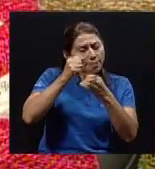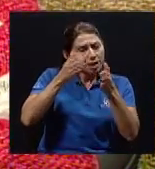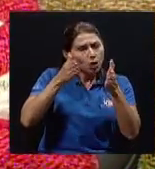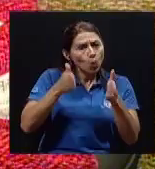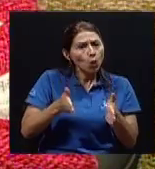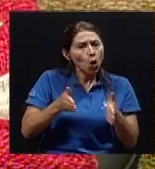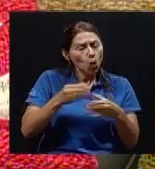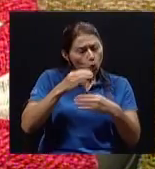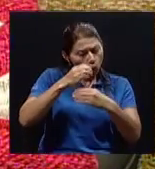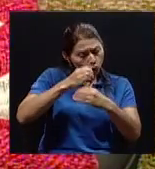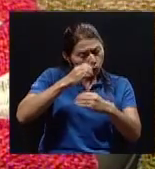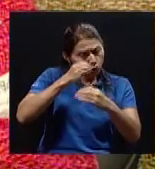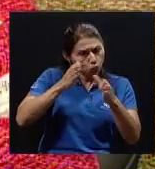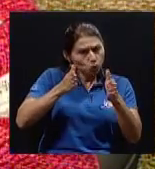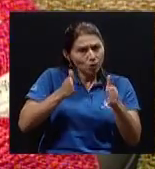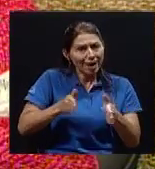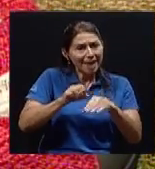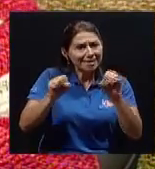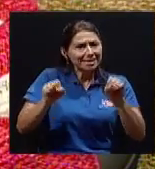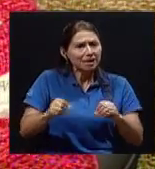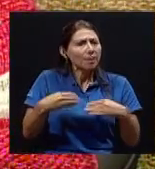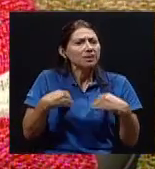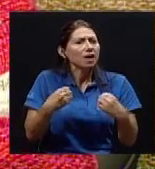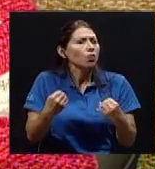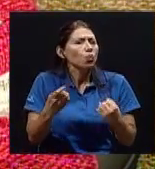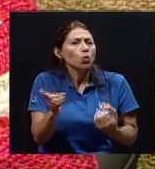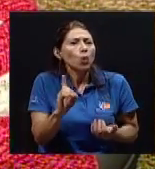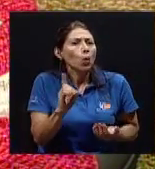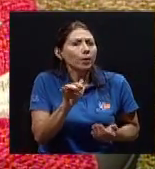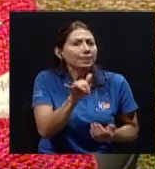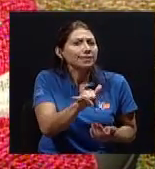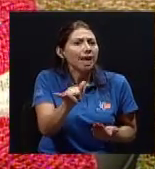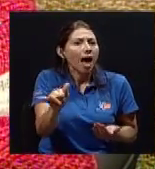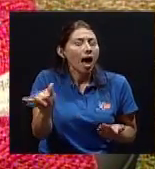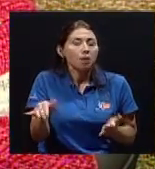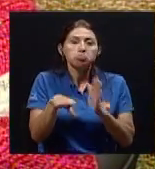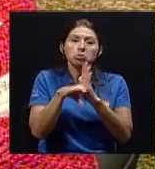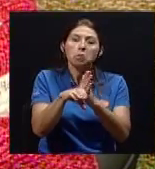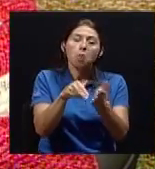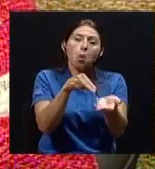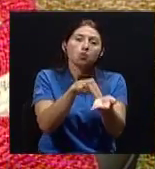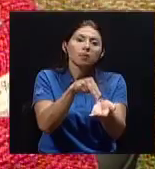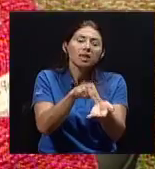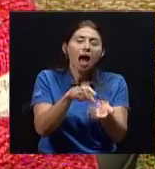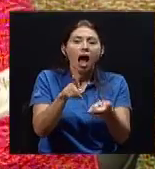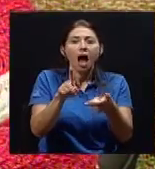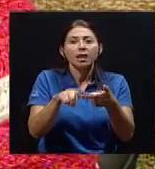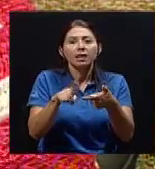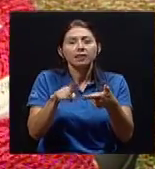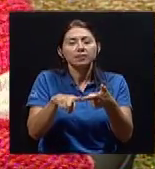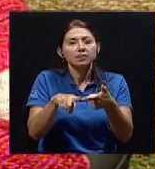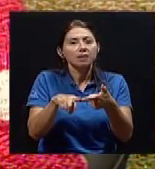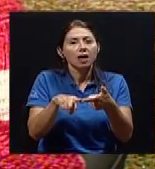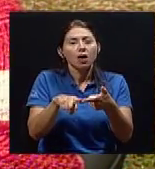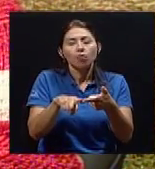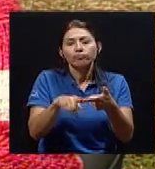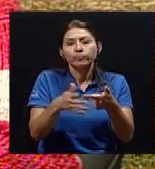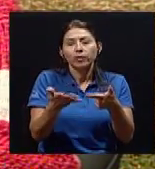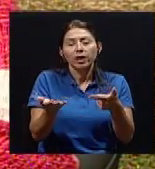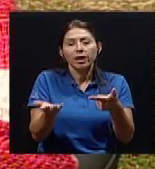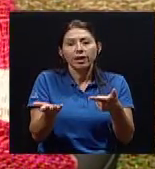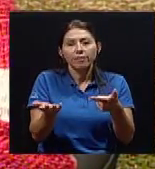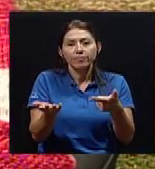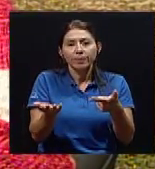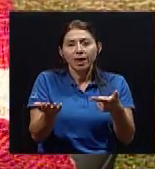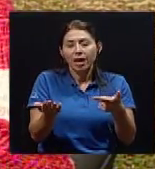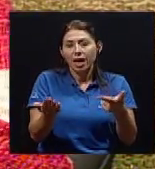el sistema de salud, ya sea en los hospitales, a nivel de